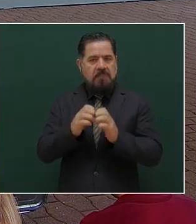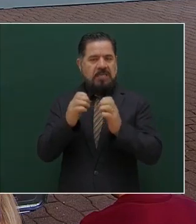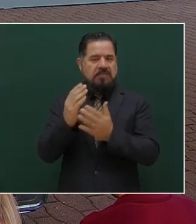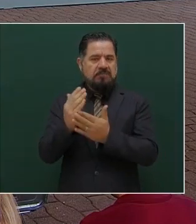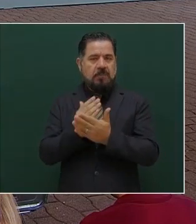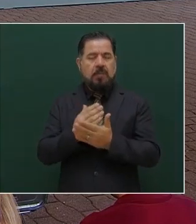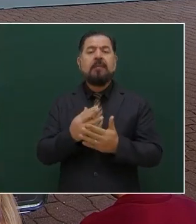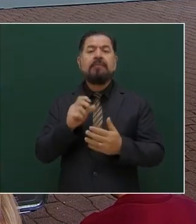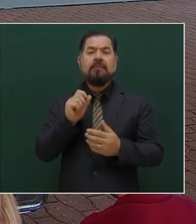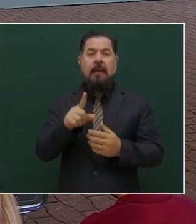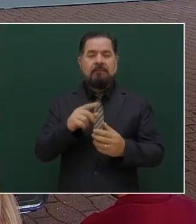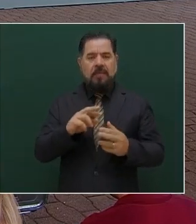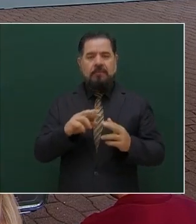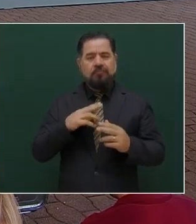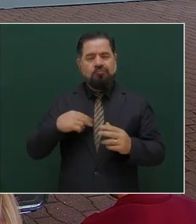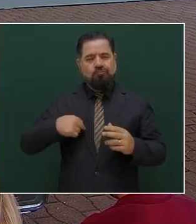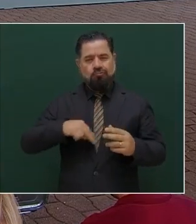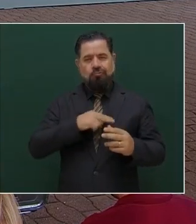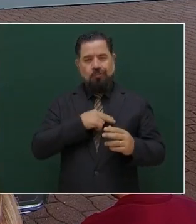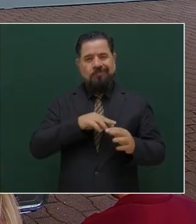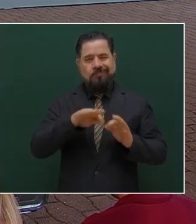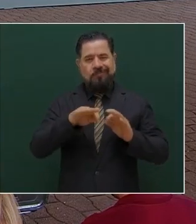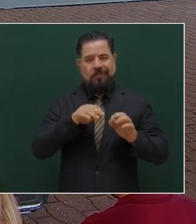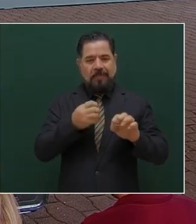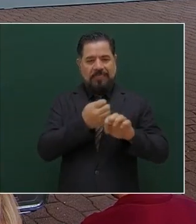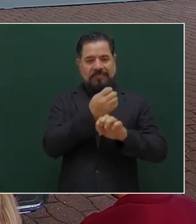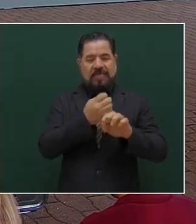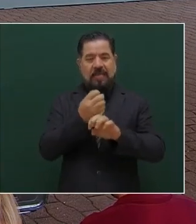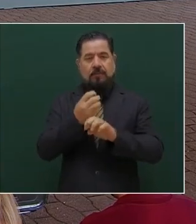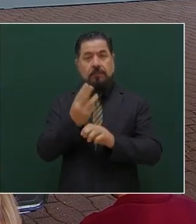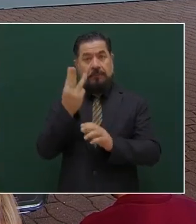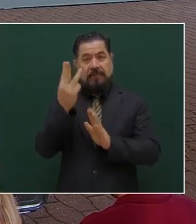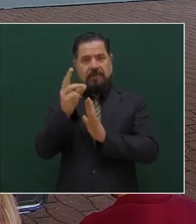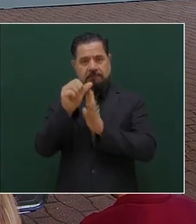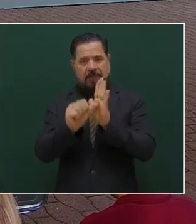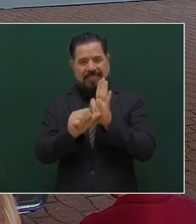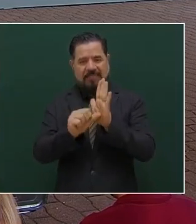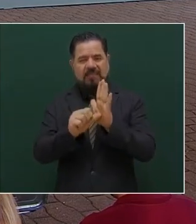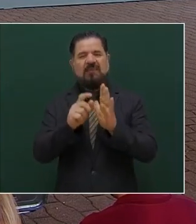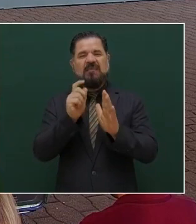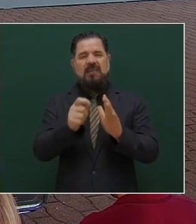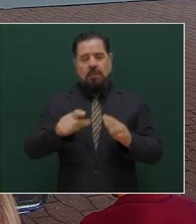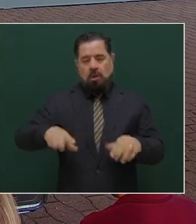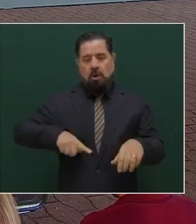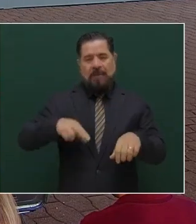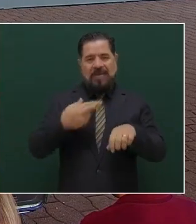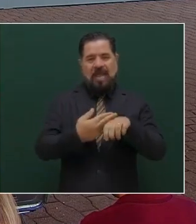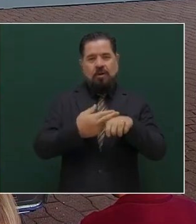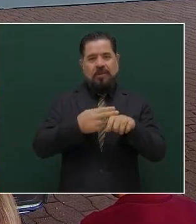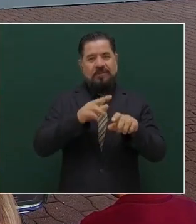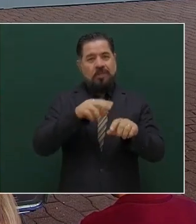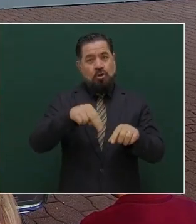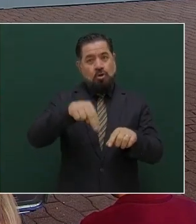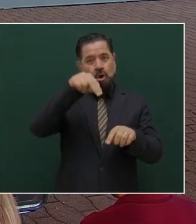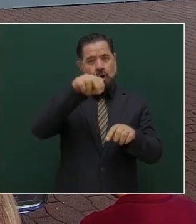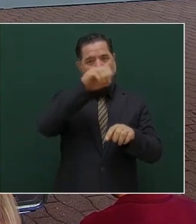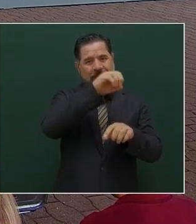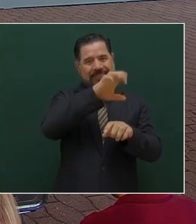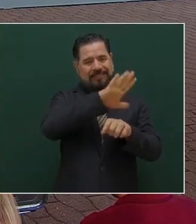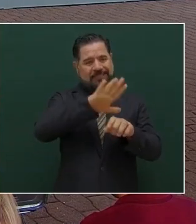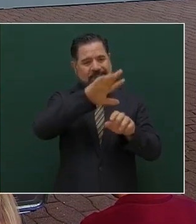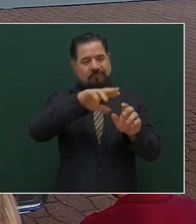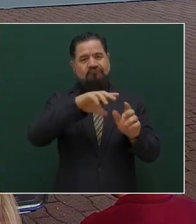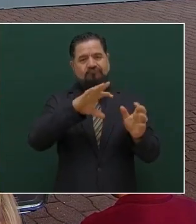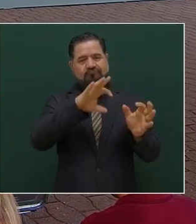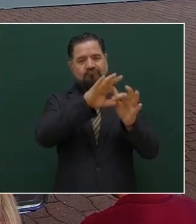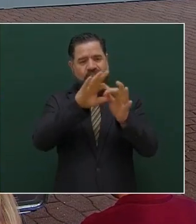de gobernadores del Golfo de California cada 3 meses, presidente, donde la agenda fundamental es la coordinación